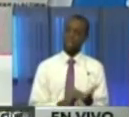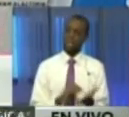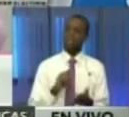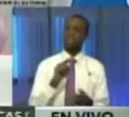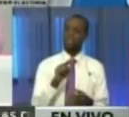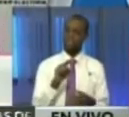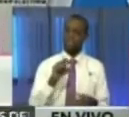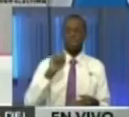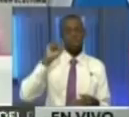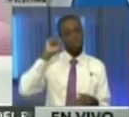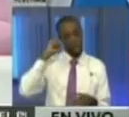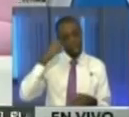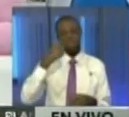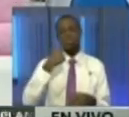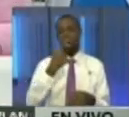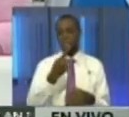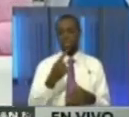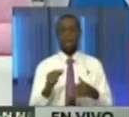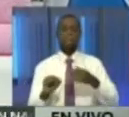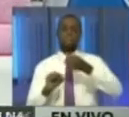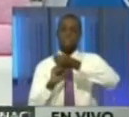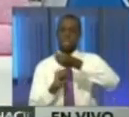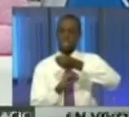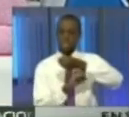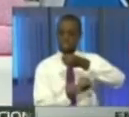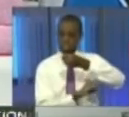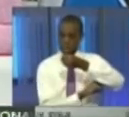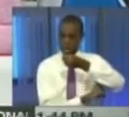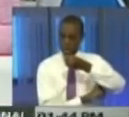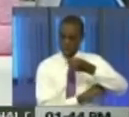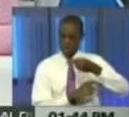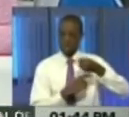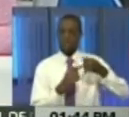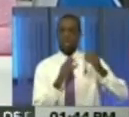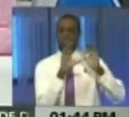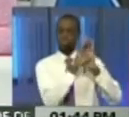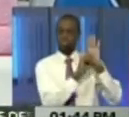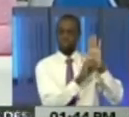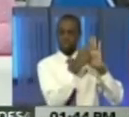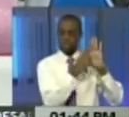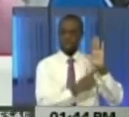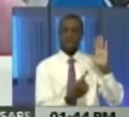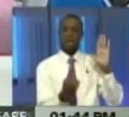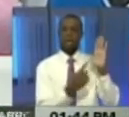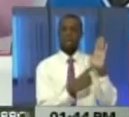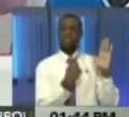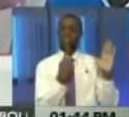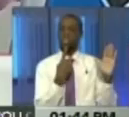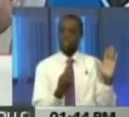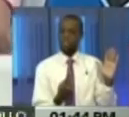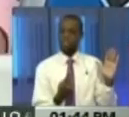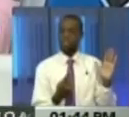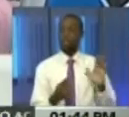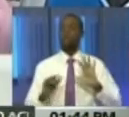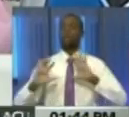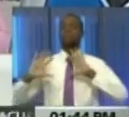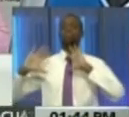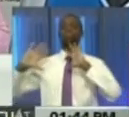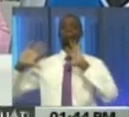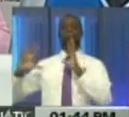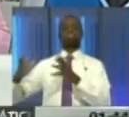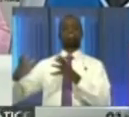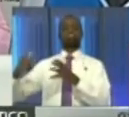estos principios fundamentales que están establecidos en nuestra Constitución. El Poder Electoral tiene un